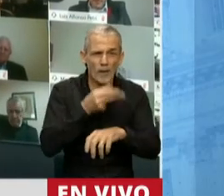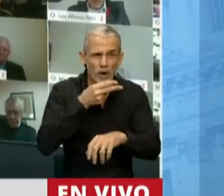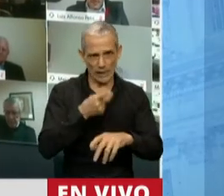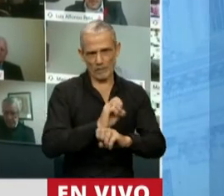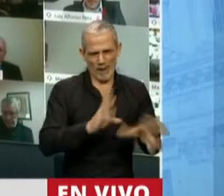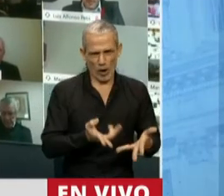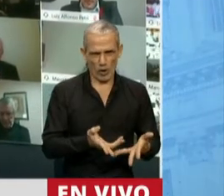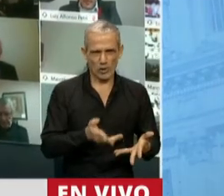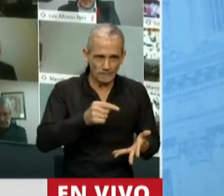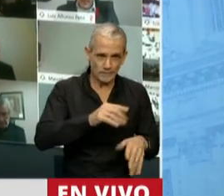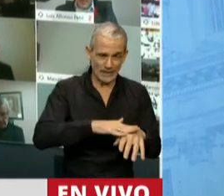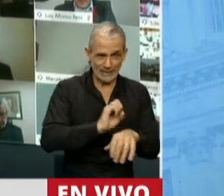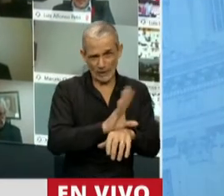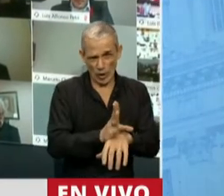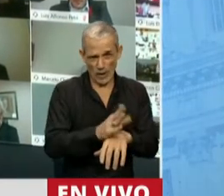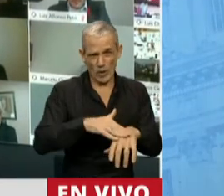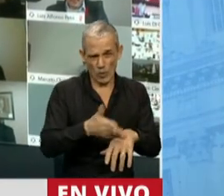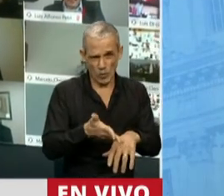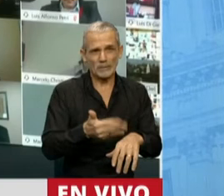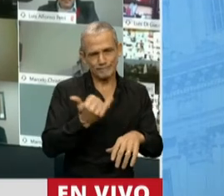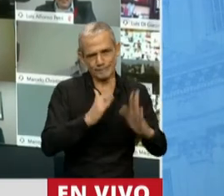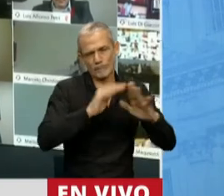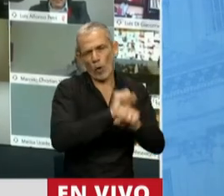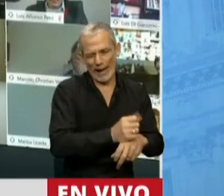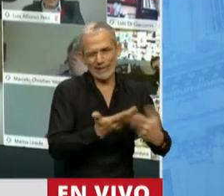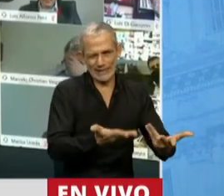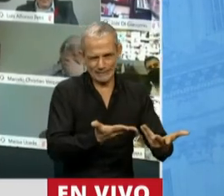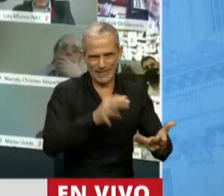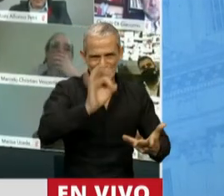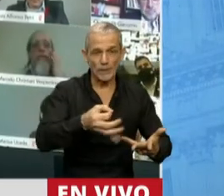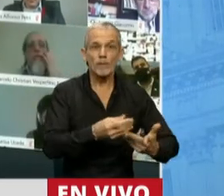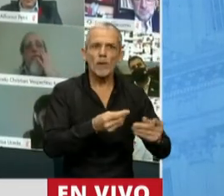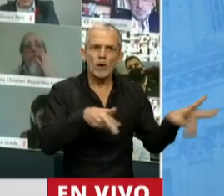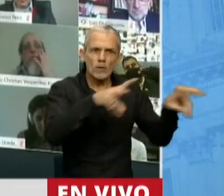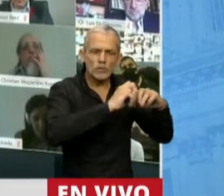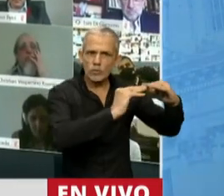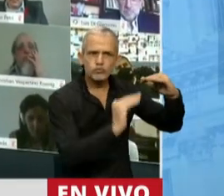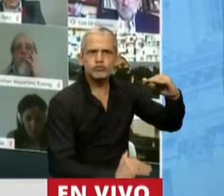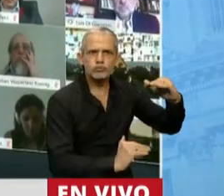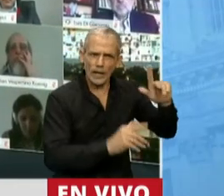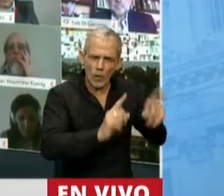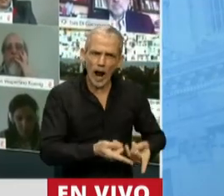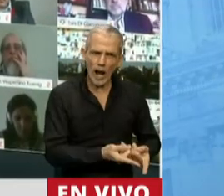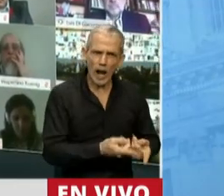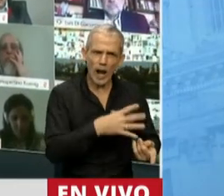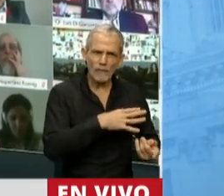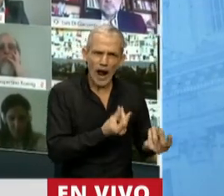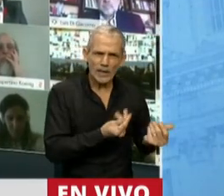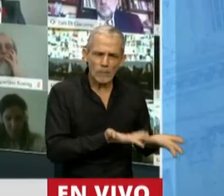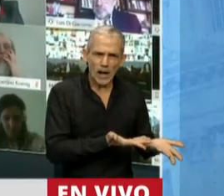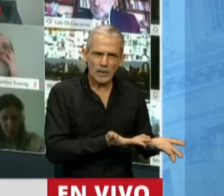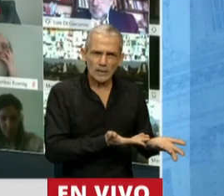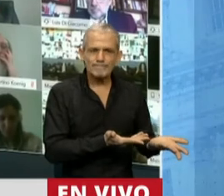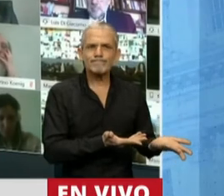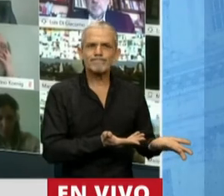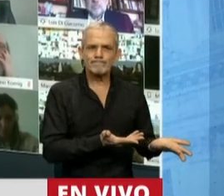grandes. Ahora, claramente esto ocurre porque existe esta cuarentena, pero el déficit va a estar. Entonces,